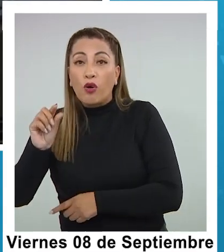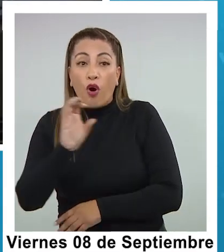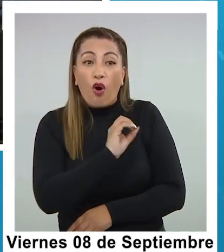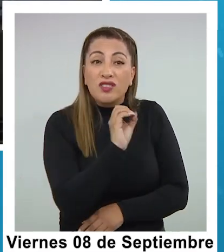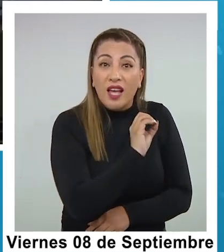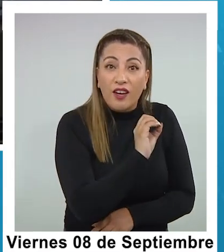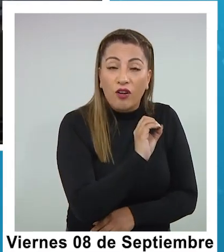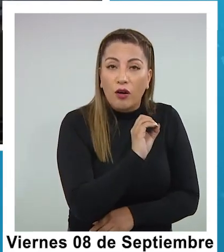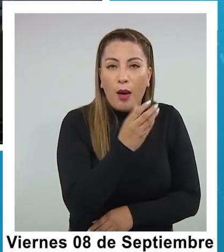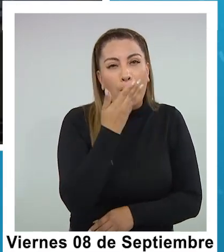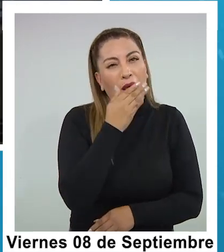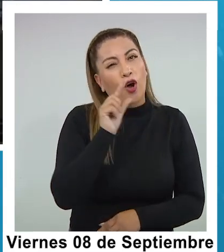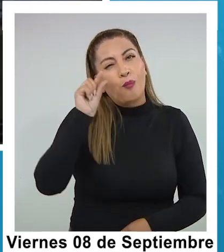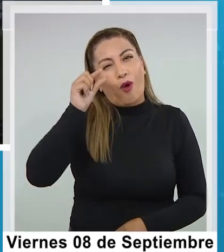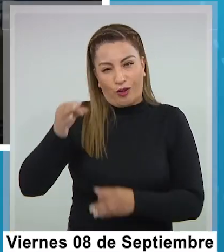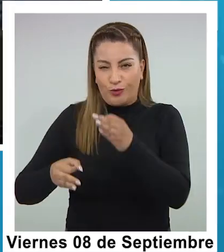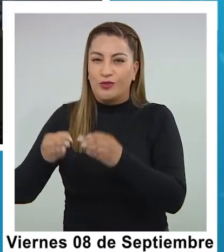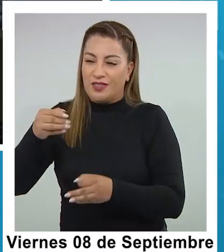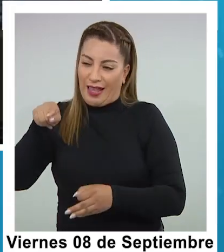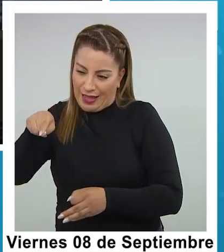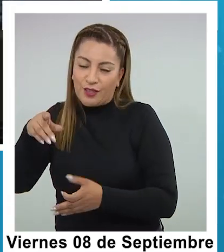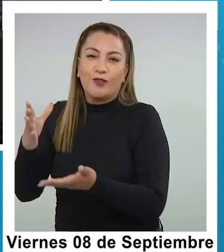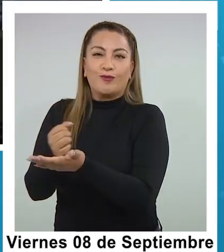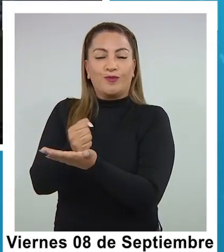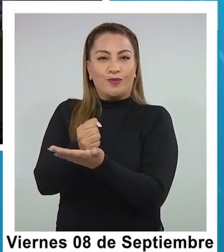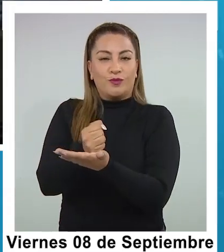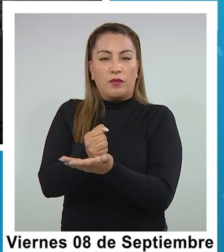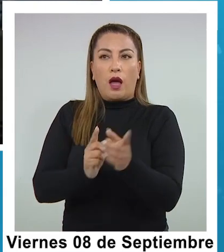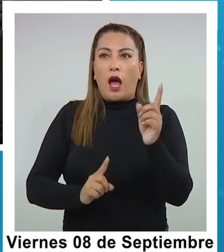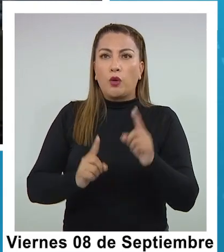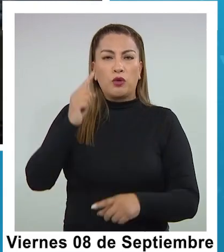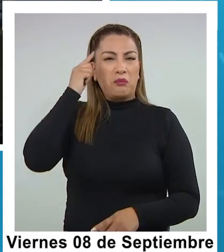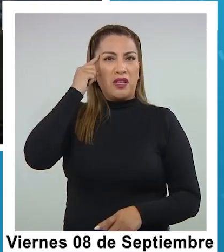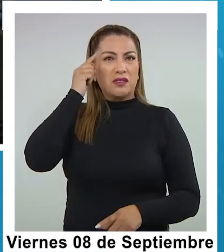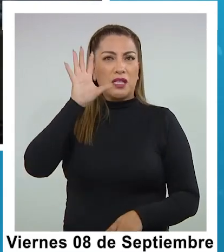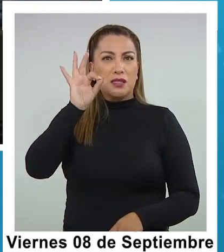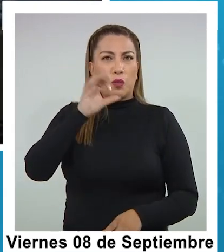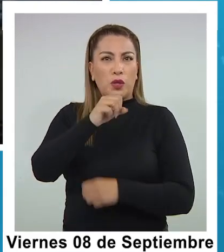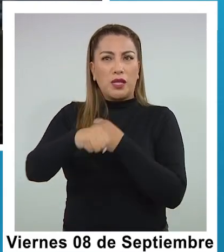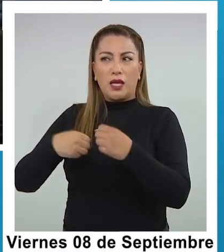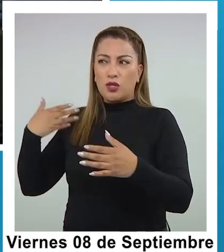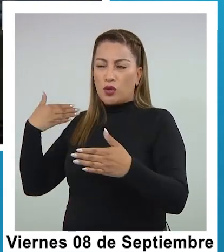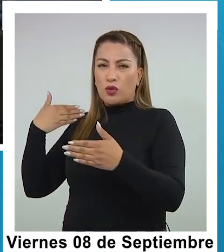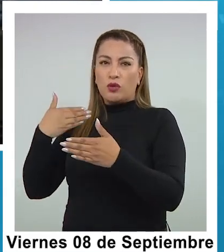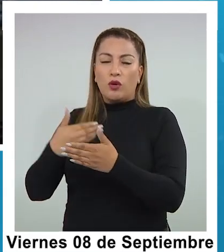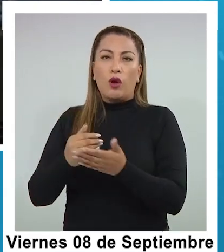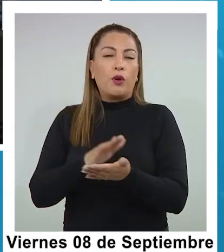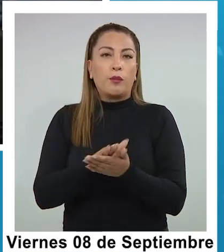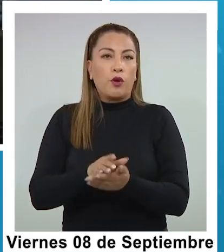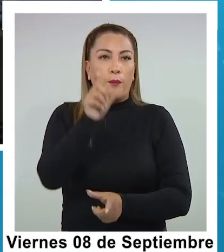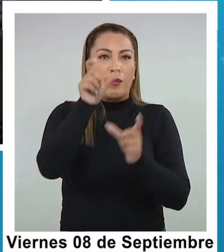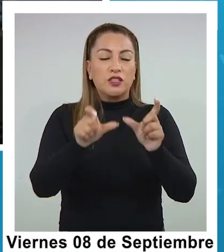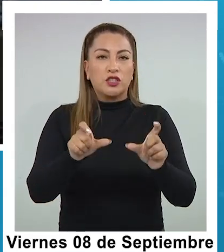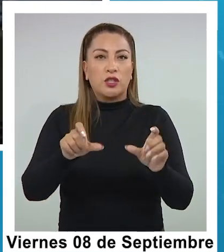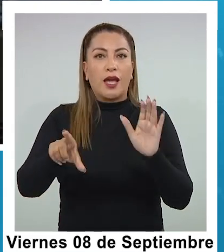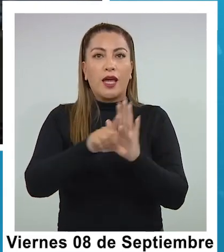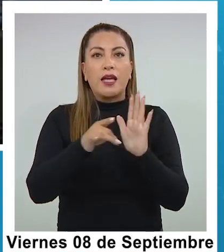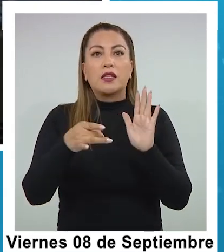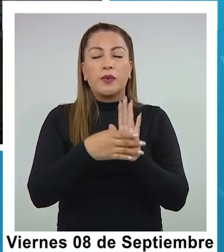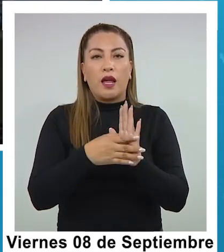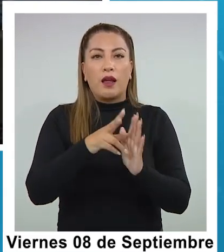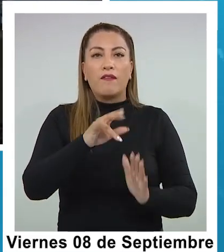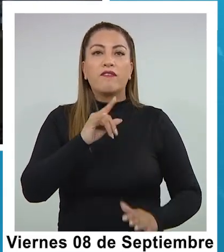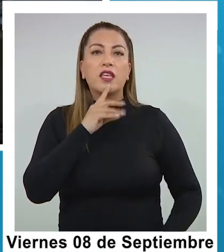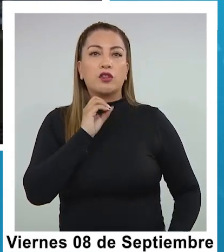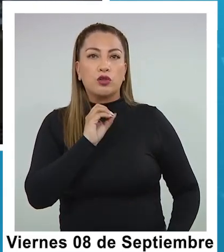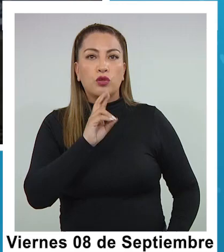quedo con esto. O sea, ¿quién se imaginó que a 50 años iban a meter preso a los criminales de Víctor Jara? Por favor,